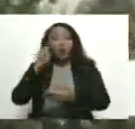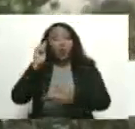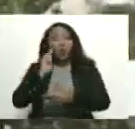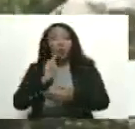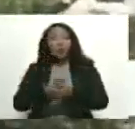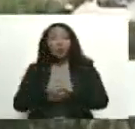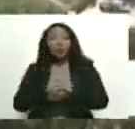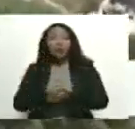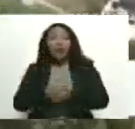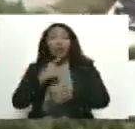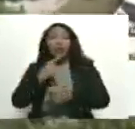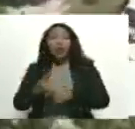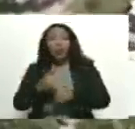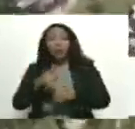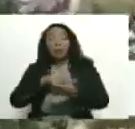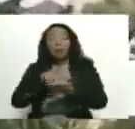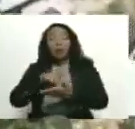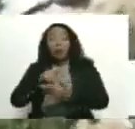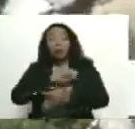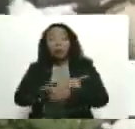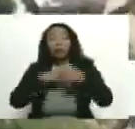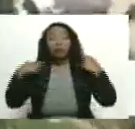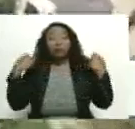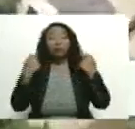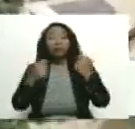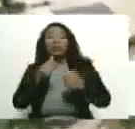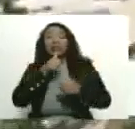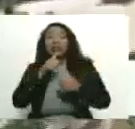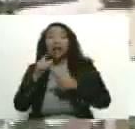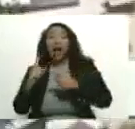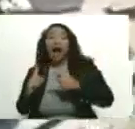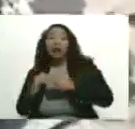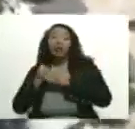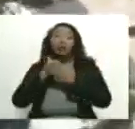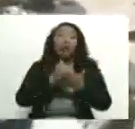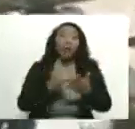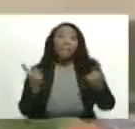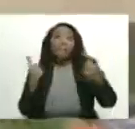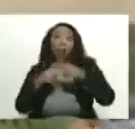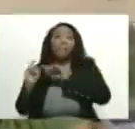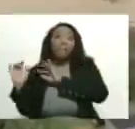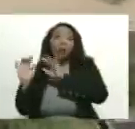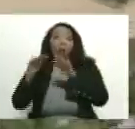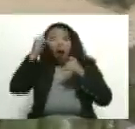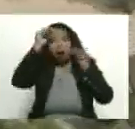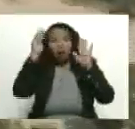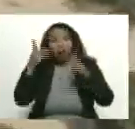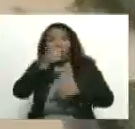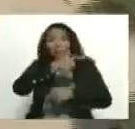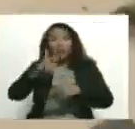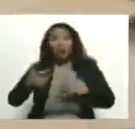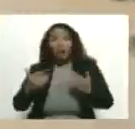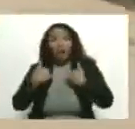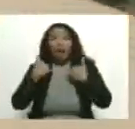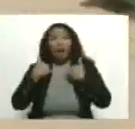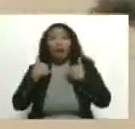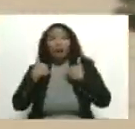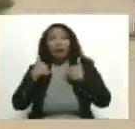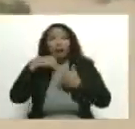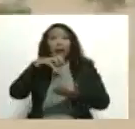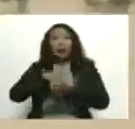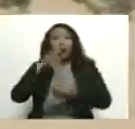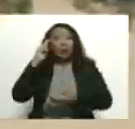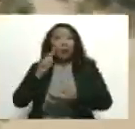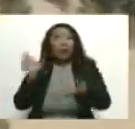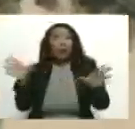municipal destacó la participación del poder popular Quienes se han sumado a la organización para la atención de Los afectados desde el